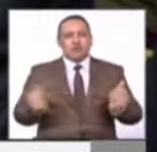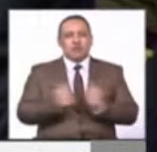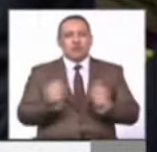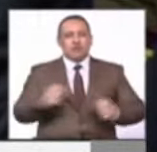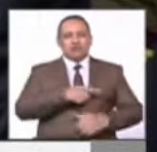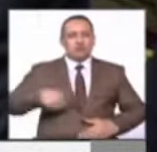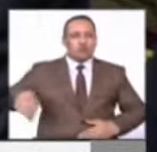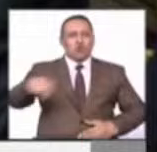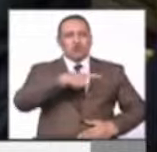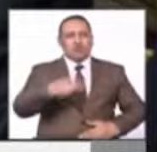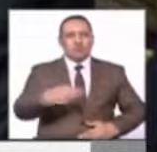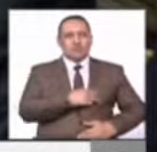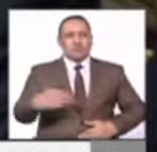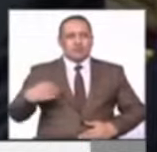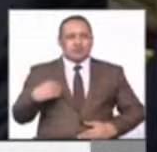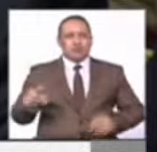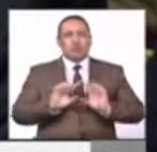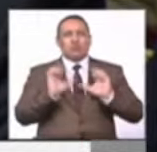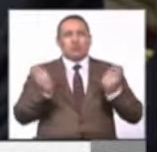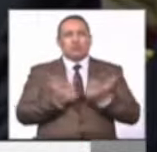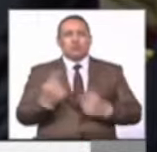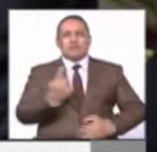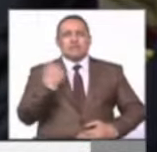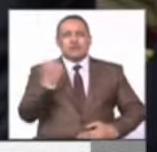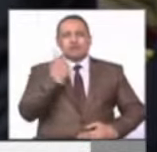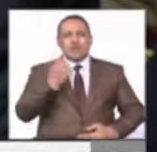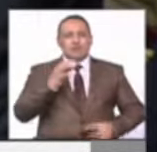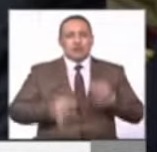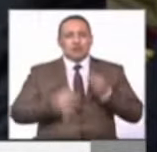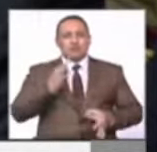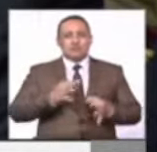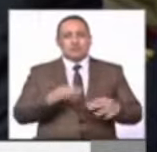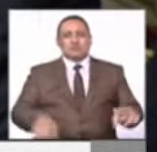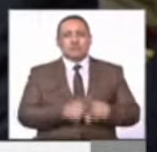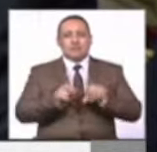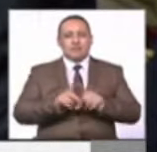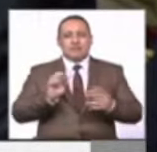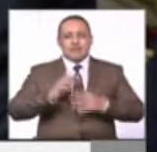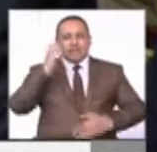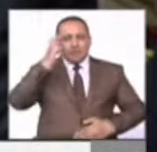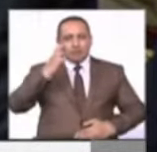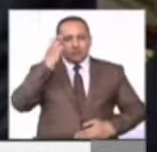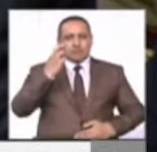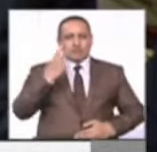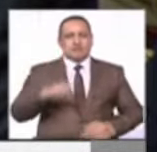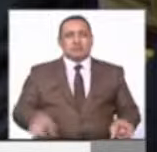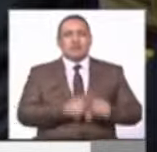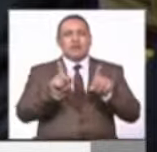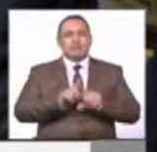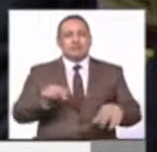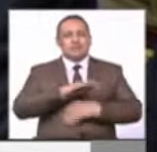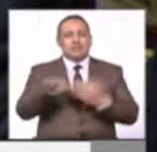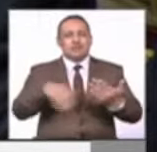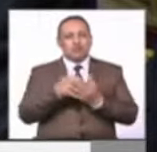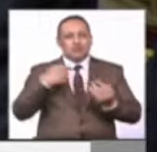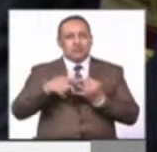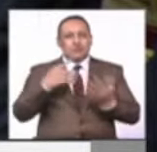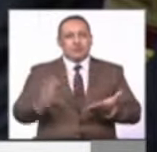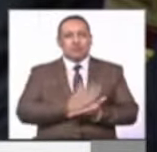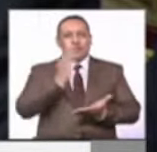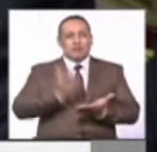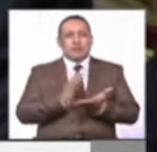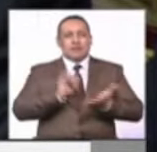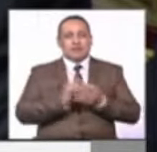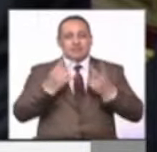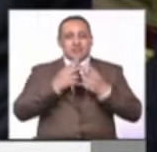junta nacional agrega un nuevo elemento a la inestabilidad política y todas las consecuencias que de ella se